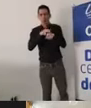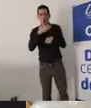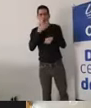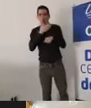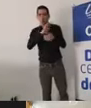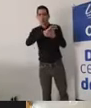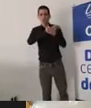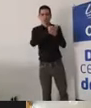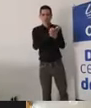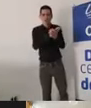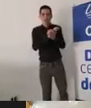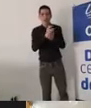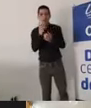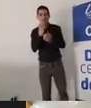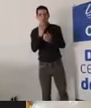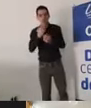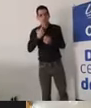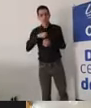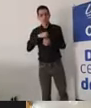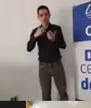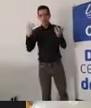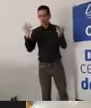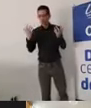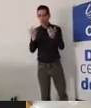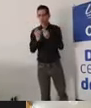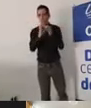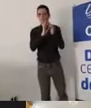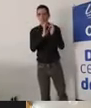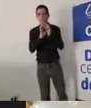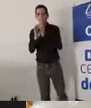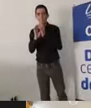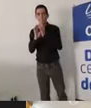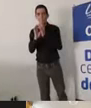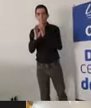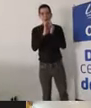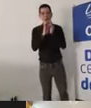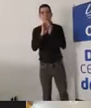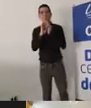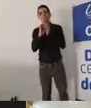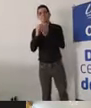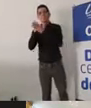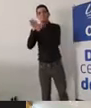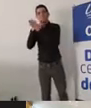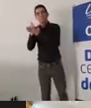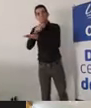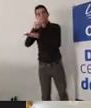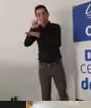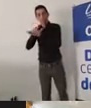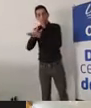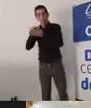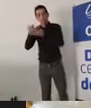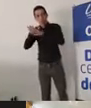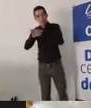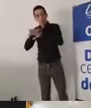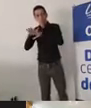compartida nos lleva a encontrarnos y a participar de las decisiones y los espacios de incidencia, pero también a la organización social.